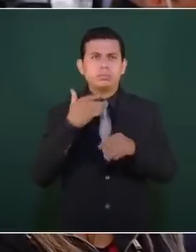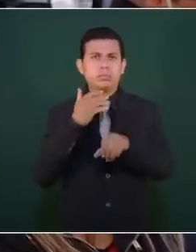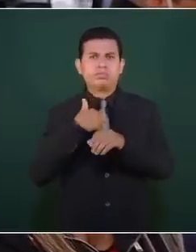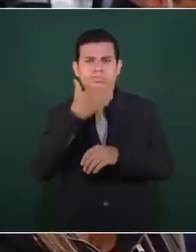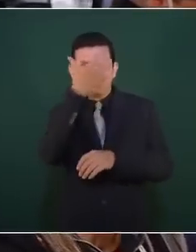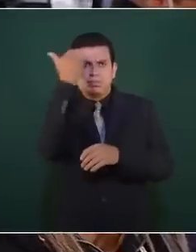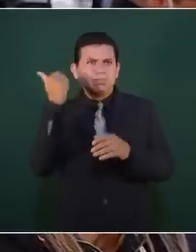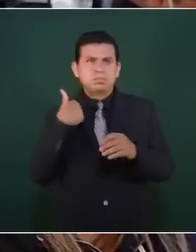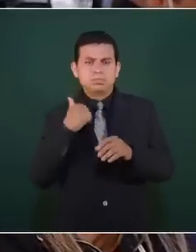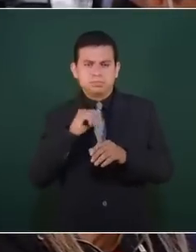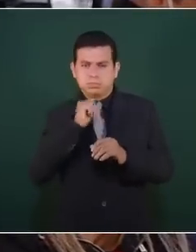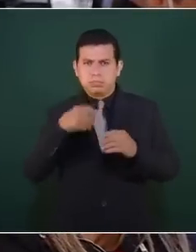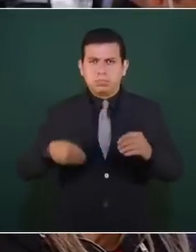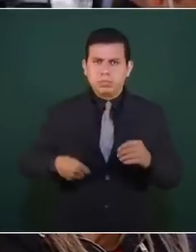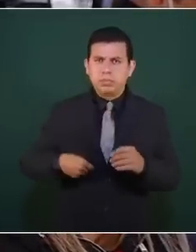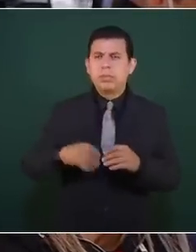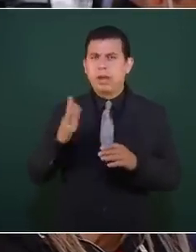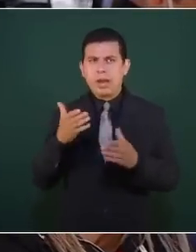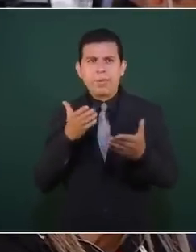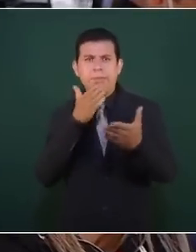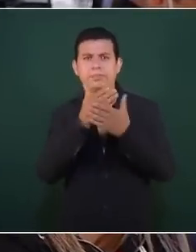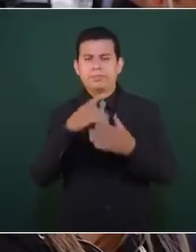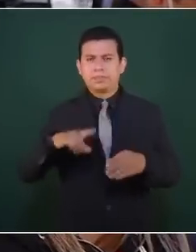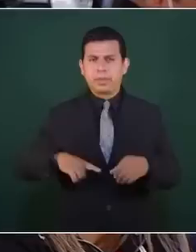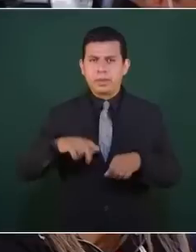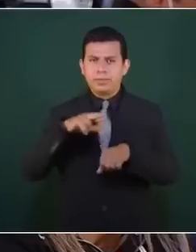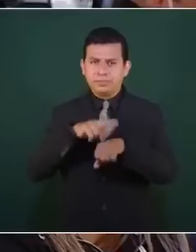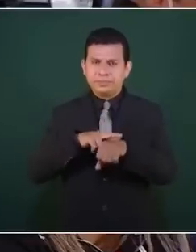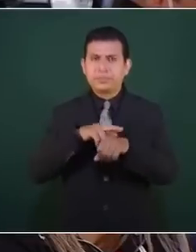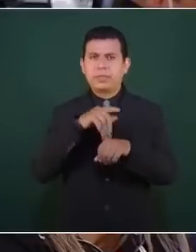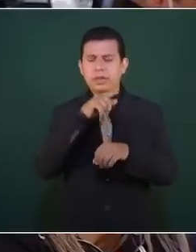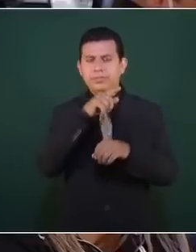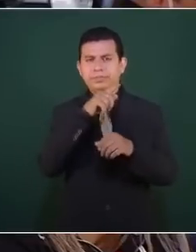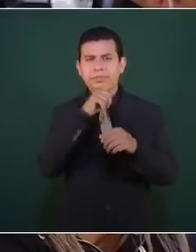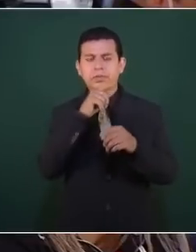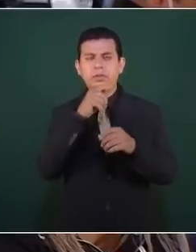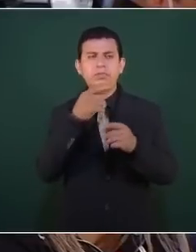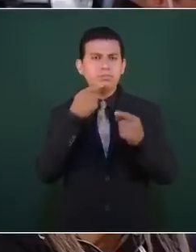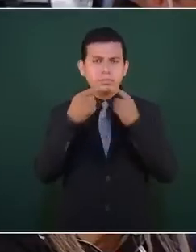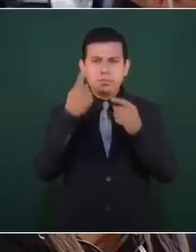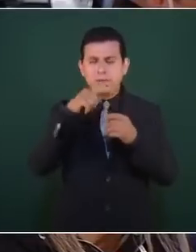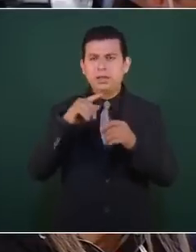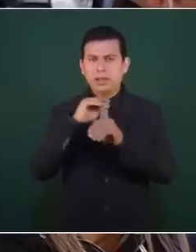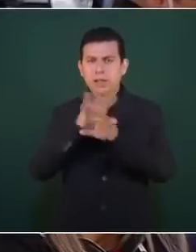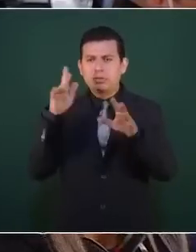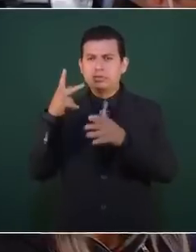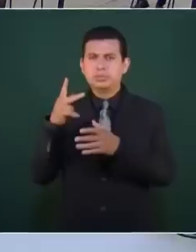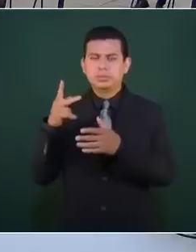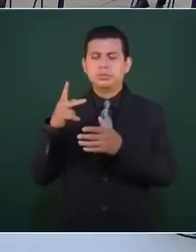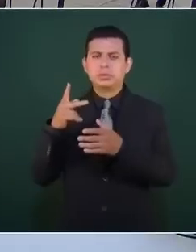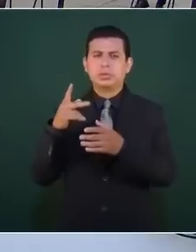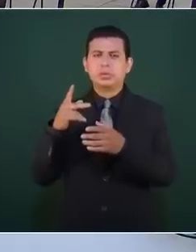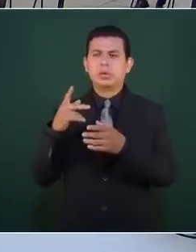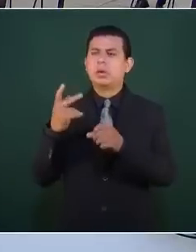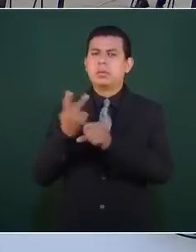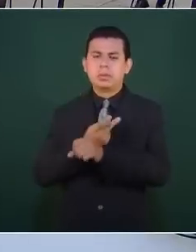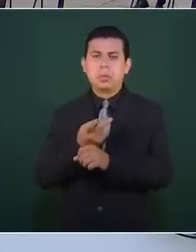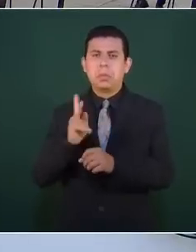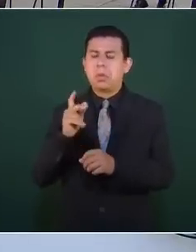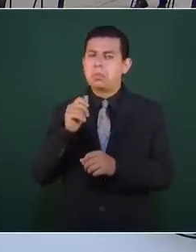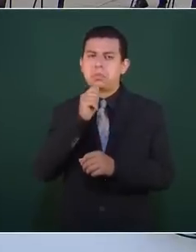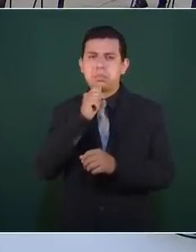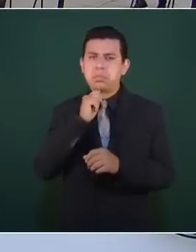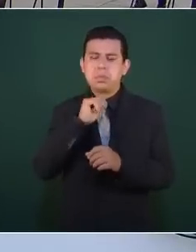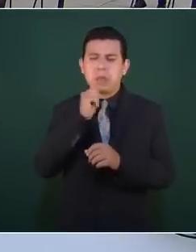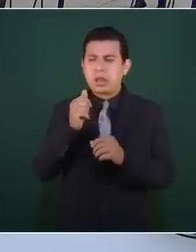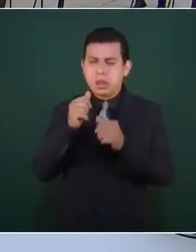instancias que usted ha dispuesto en la Secretaría de Gobernación para que escuchen su caso, pero aún sus súplicas no han tenido eco. ¿Pudiera